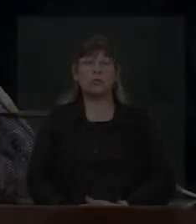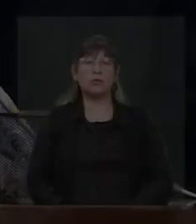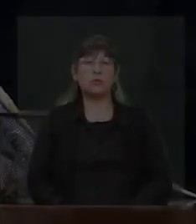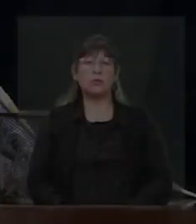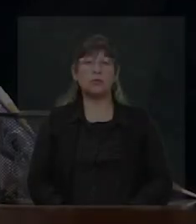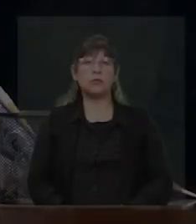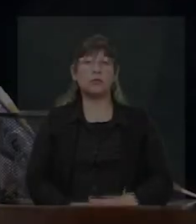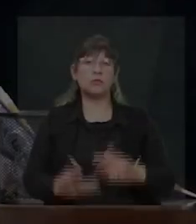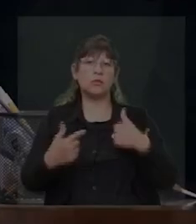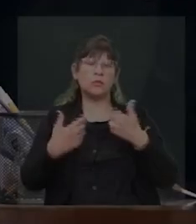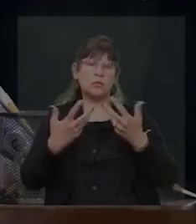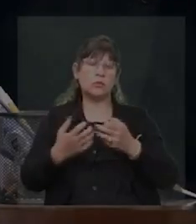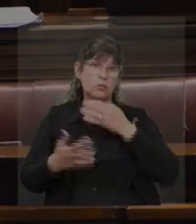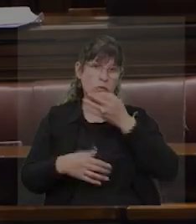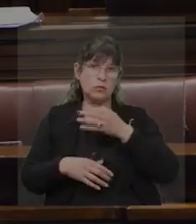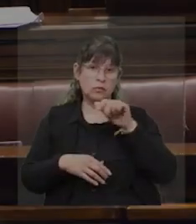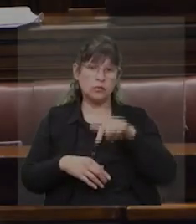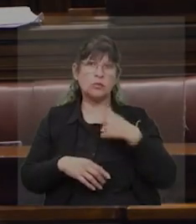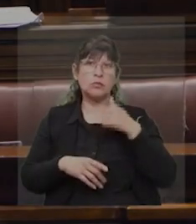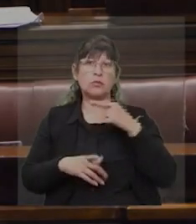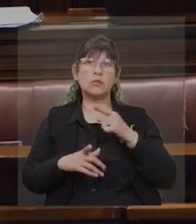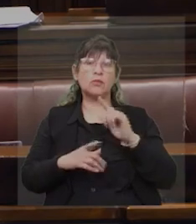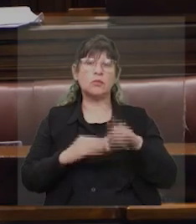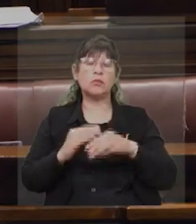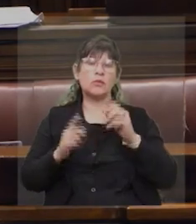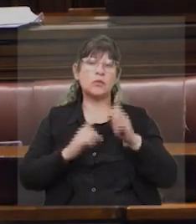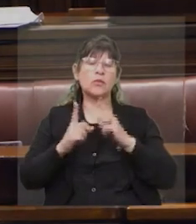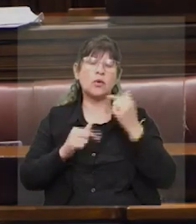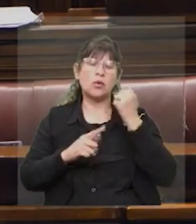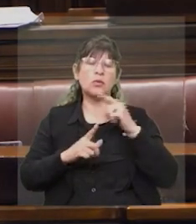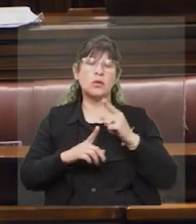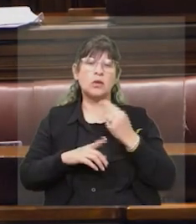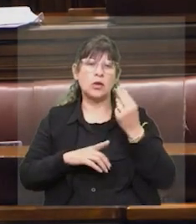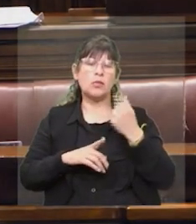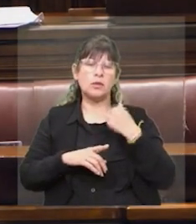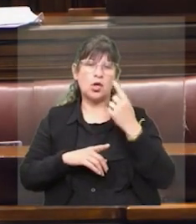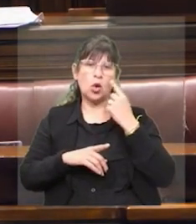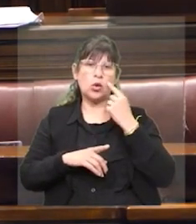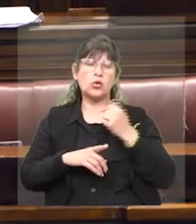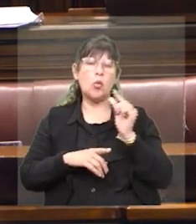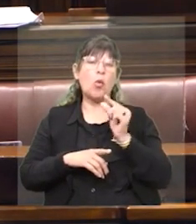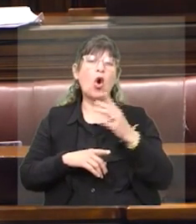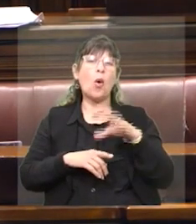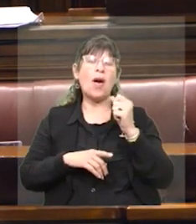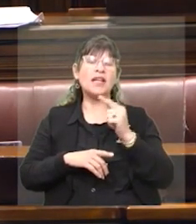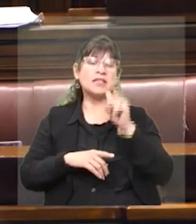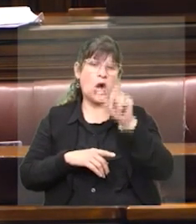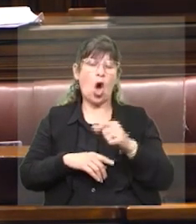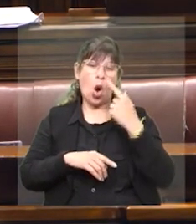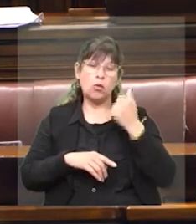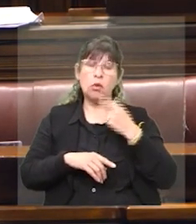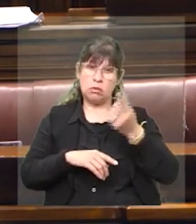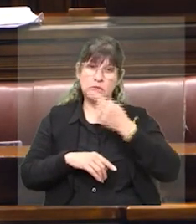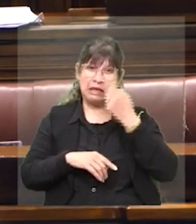no quisiéramos dejar pasar esta ocasión sin por lo menos agregar alguna palabra que nos permita conocer un poco más a un hombre realmente